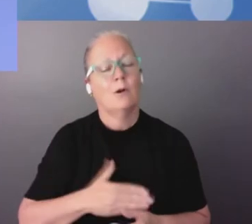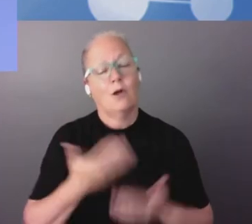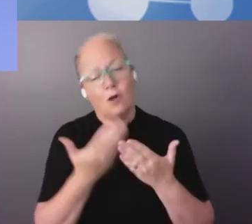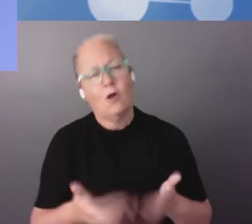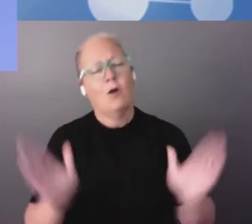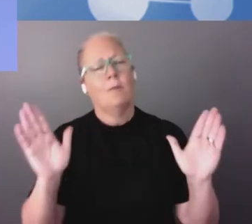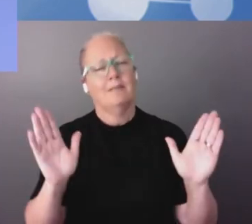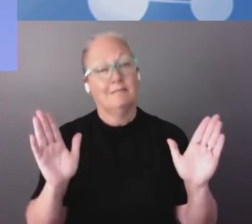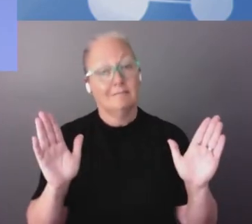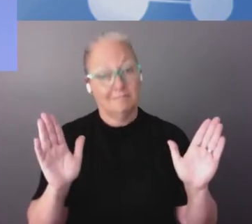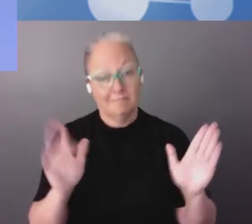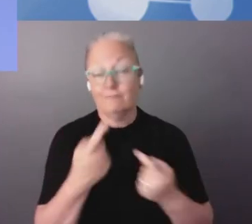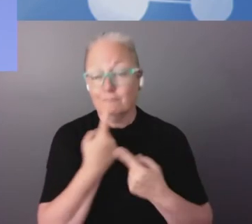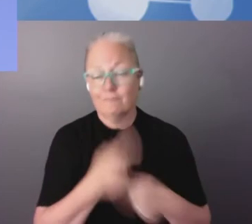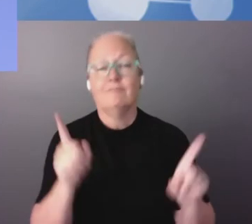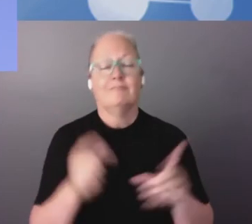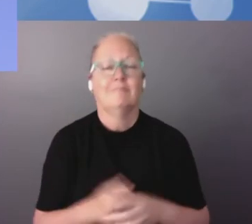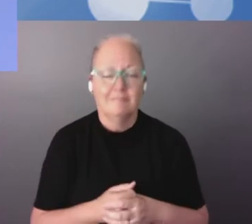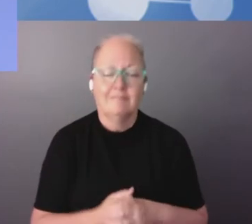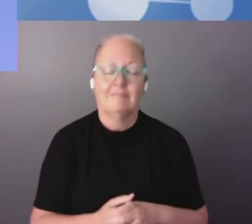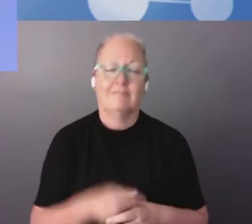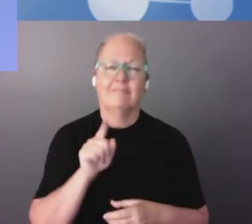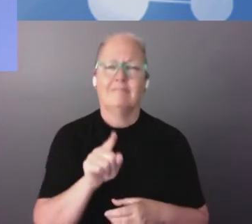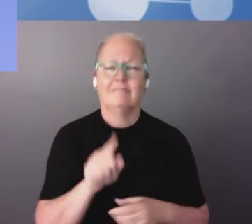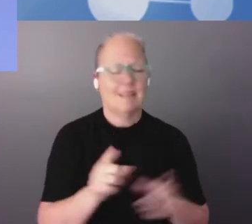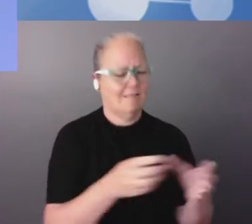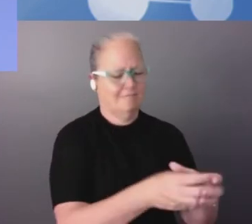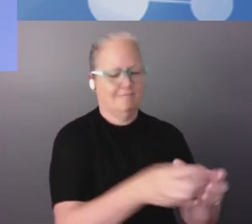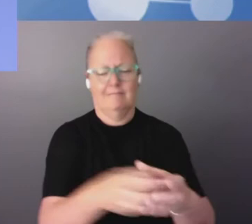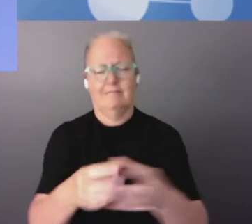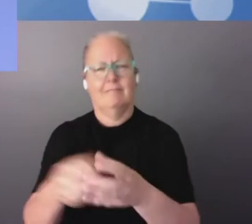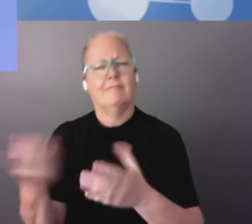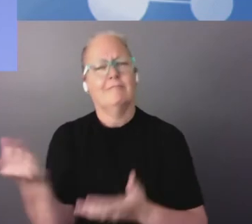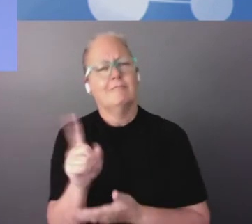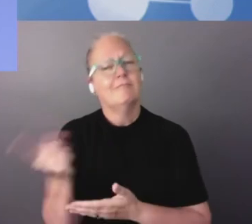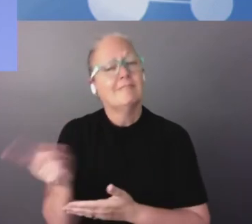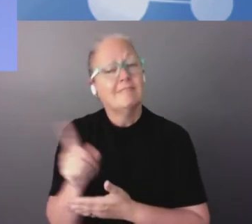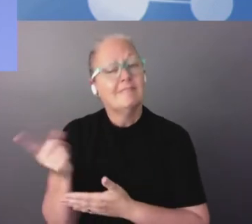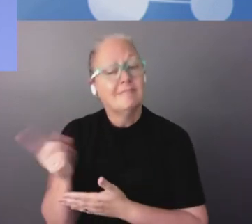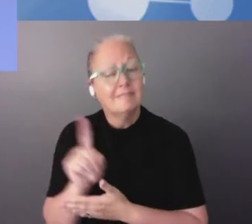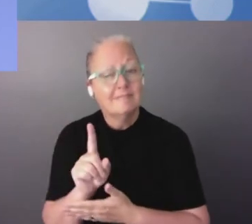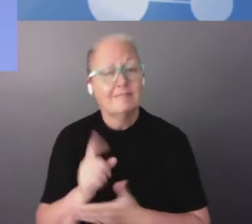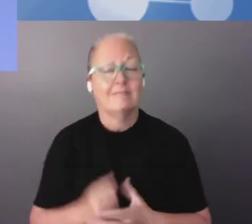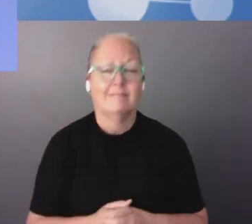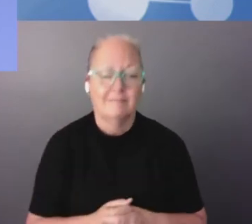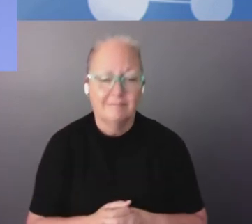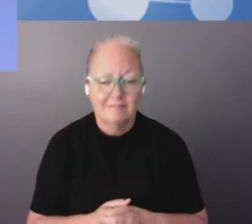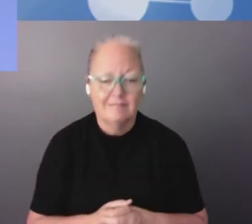Internet. Señores y señoras, ahora ha llegado el momento para